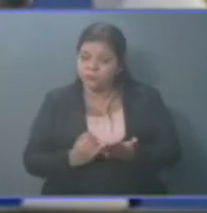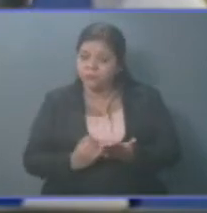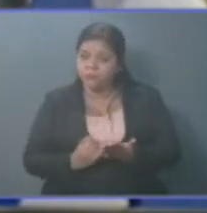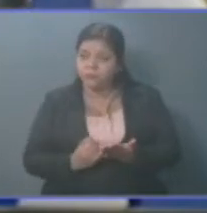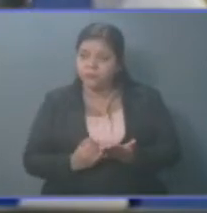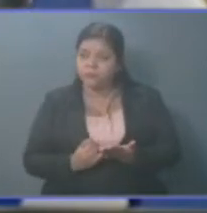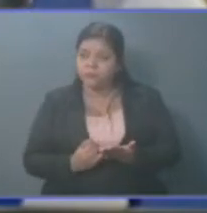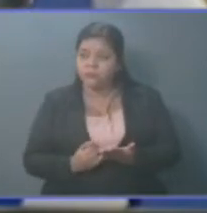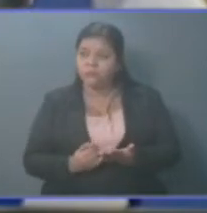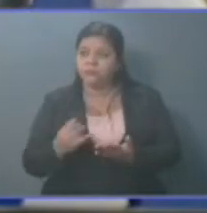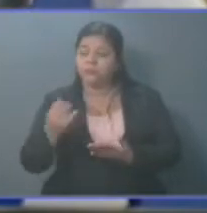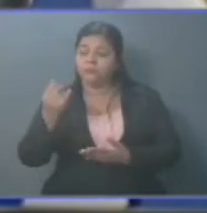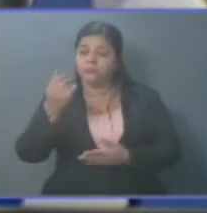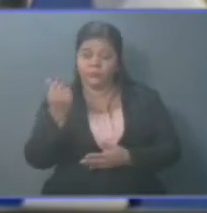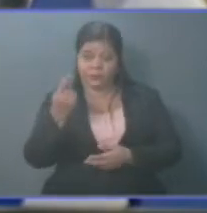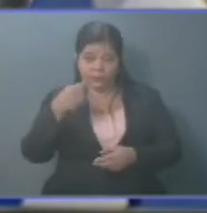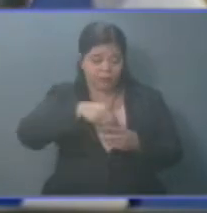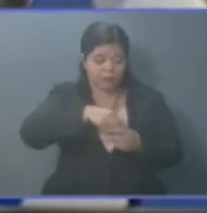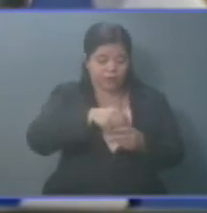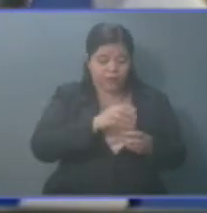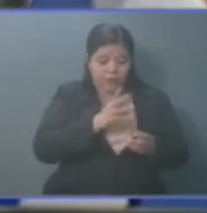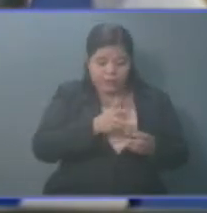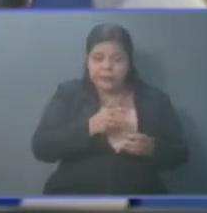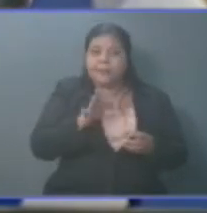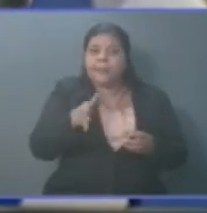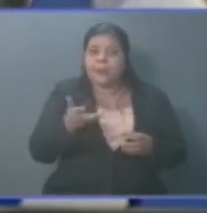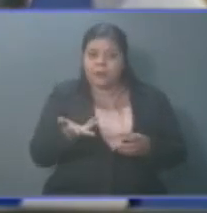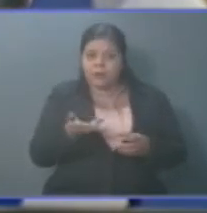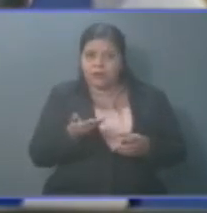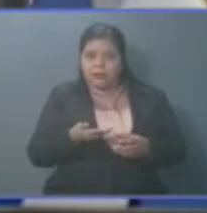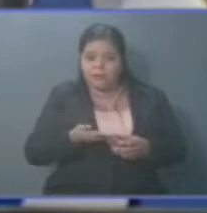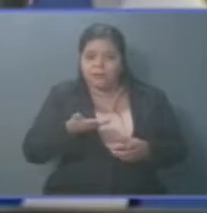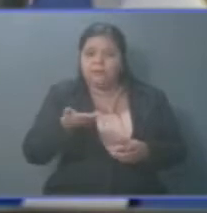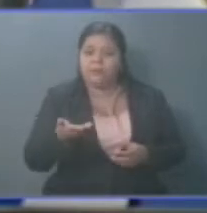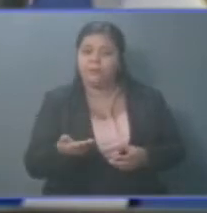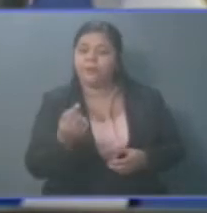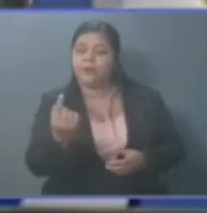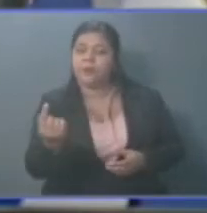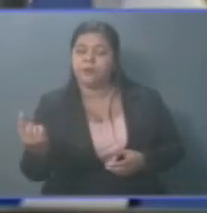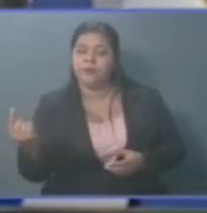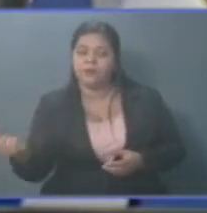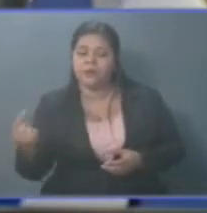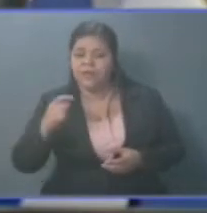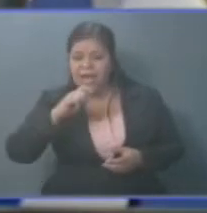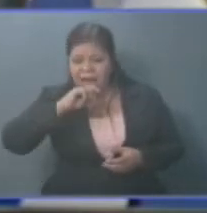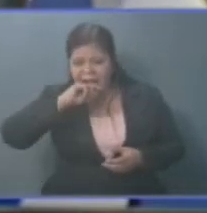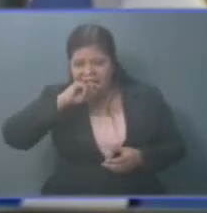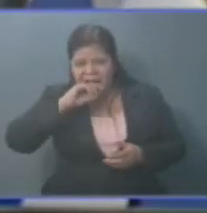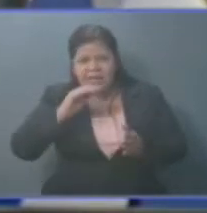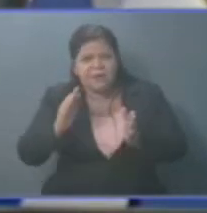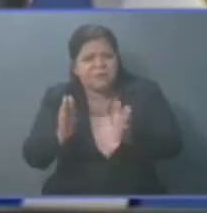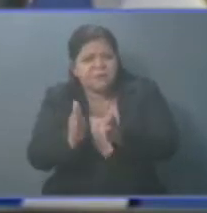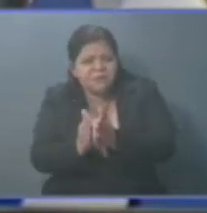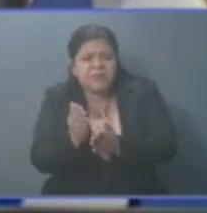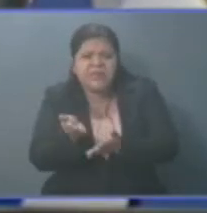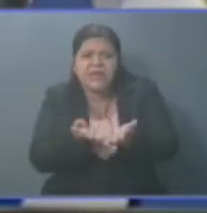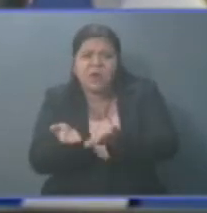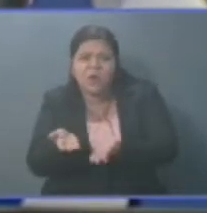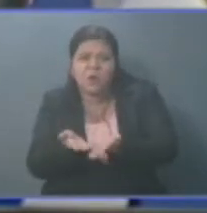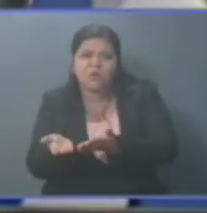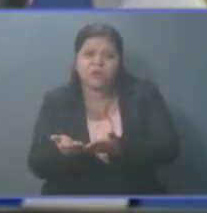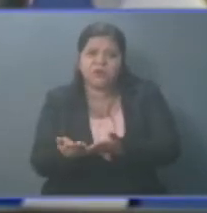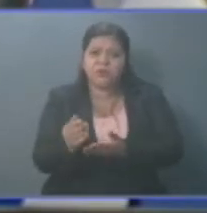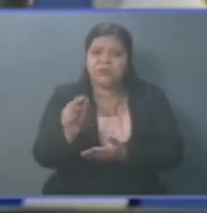es un fideicomiso que beneficie a los pequeños, a los micro, a